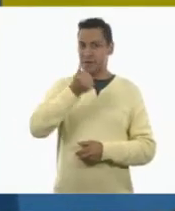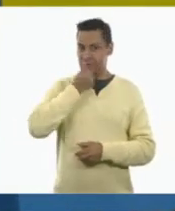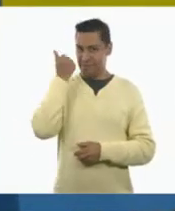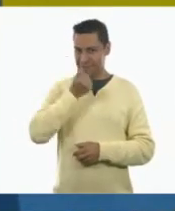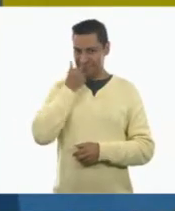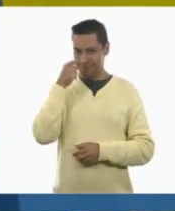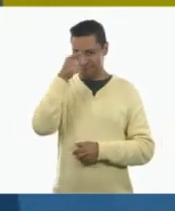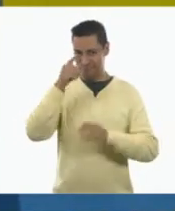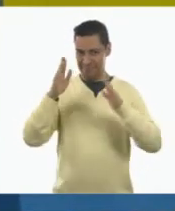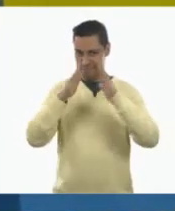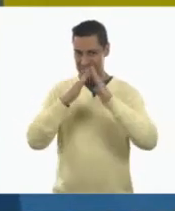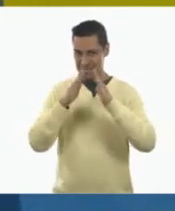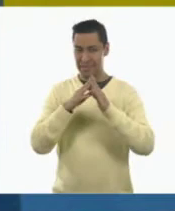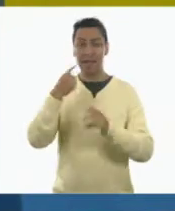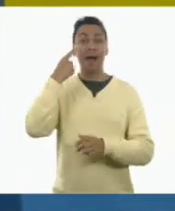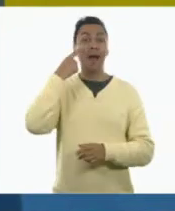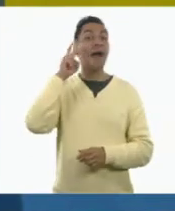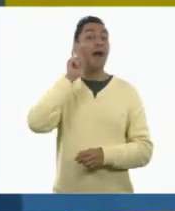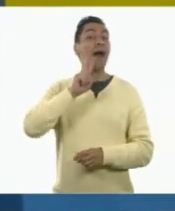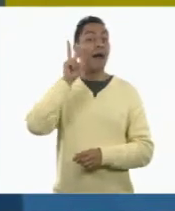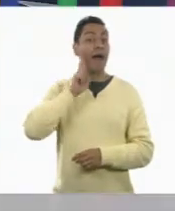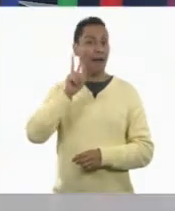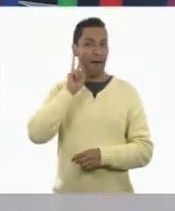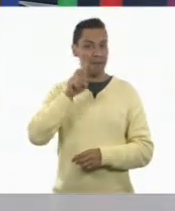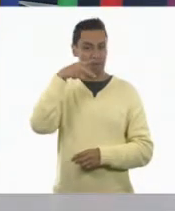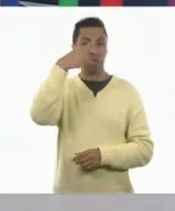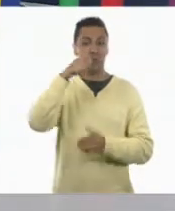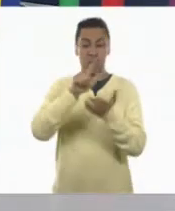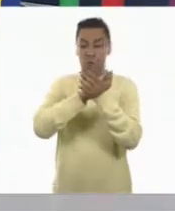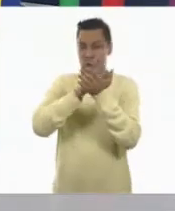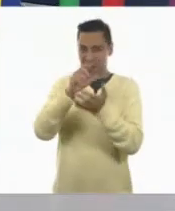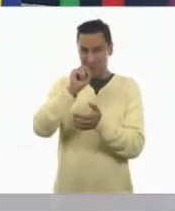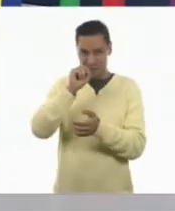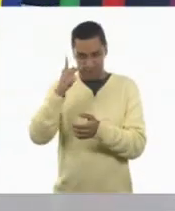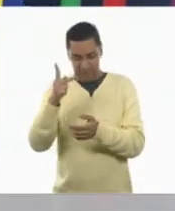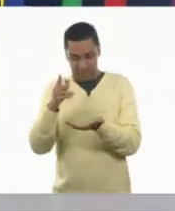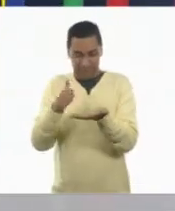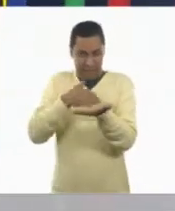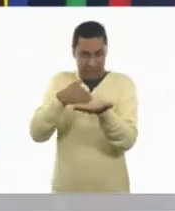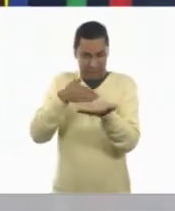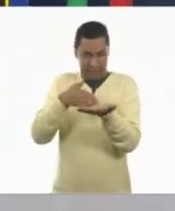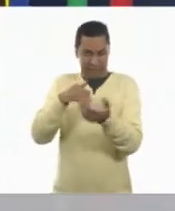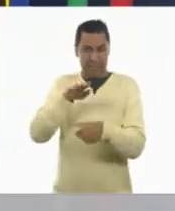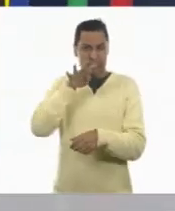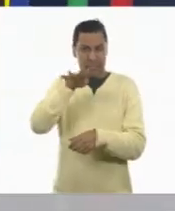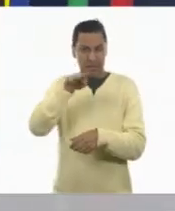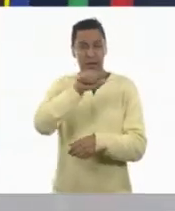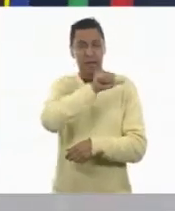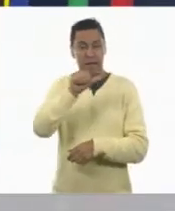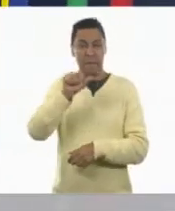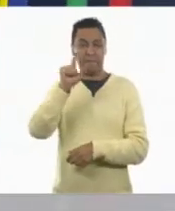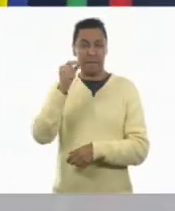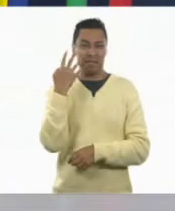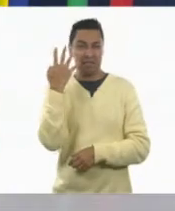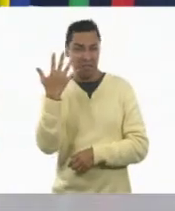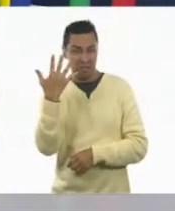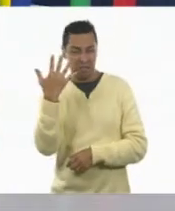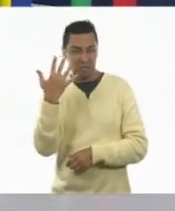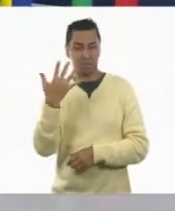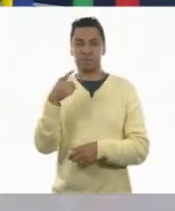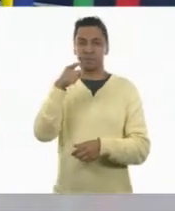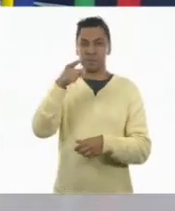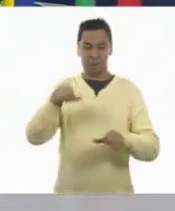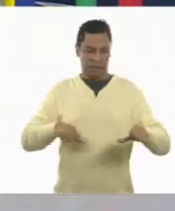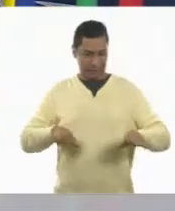en casa. ¿Qué les parece si revisan su libro de texto de la página 19 a la 25? ¿Y qué les parece si al realizar